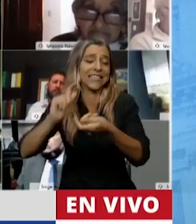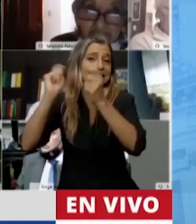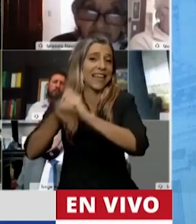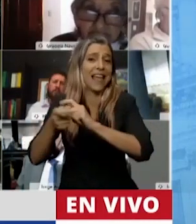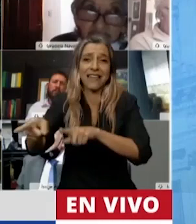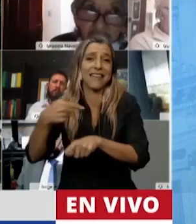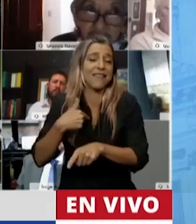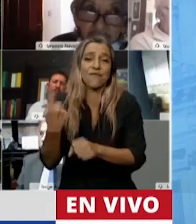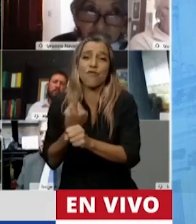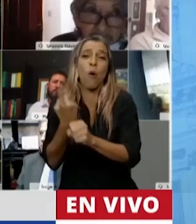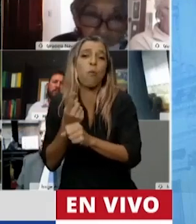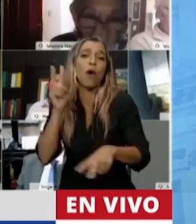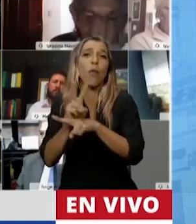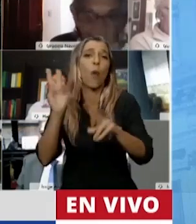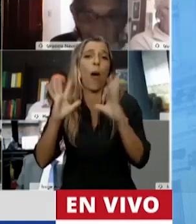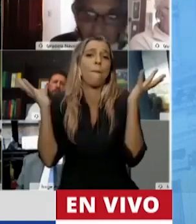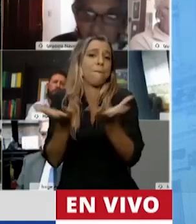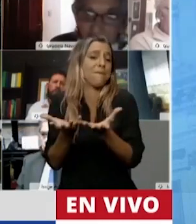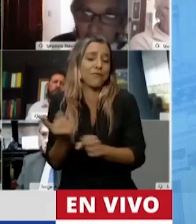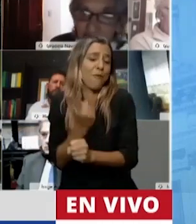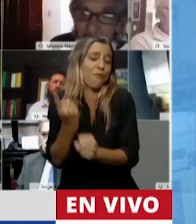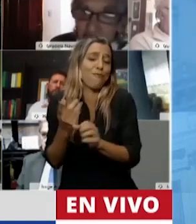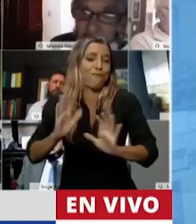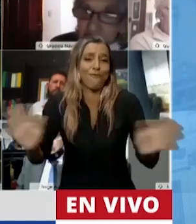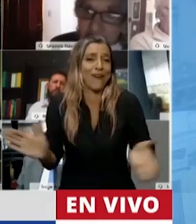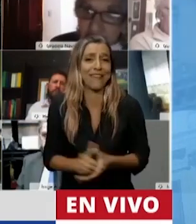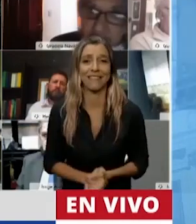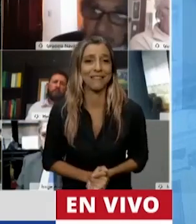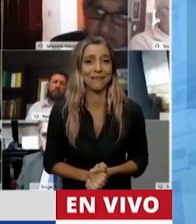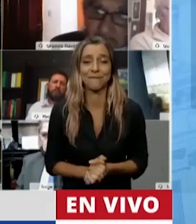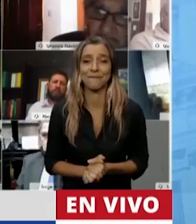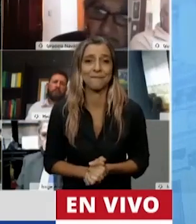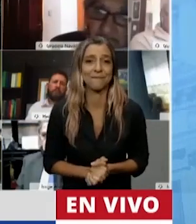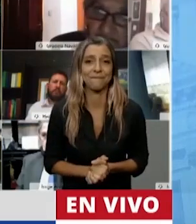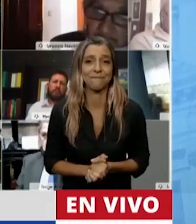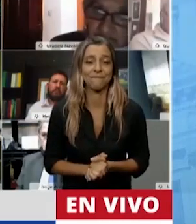ambientalista. Para nosotros,